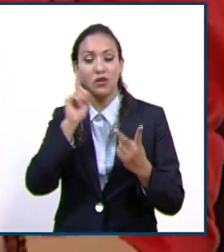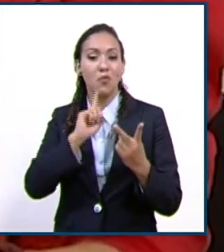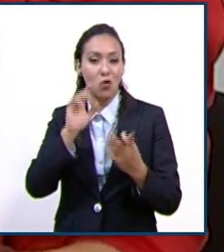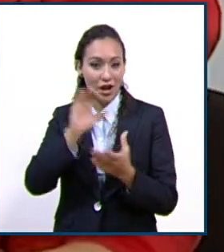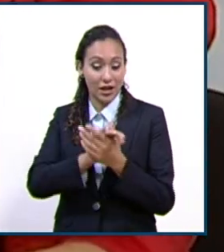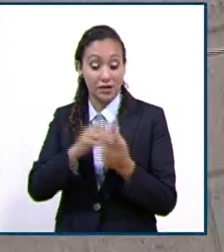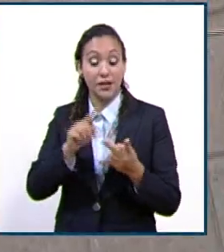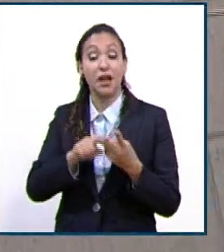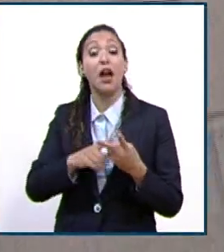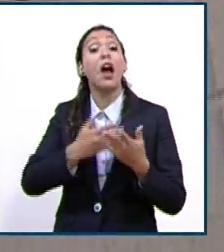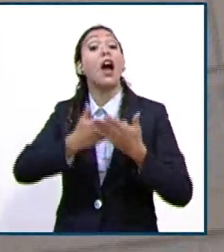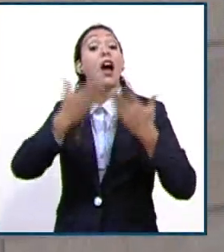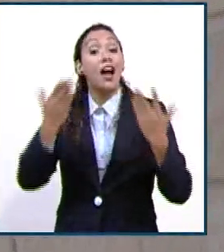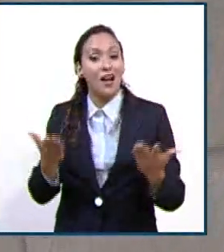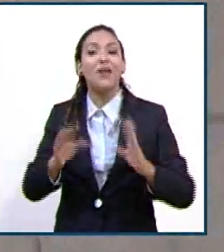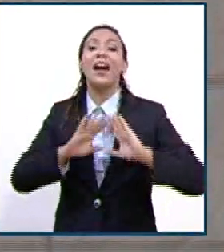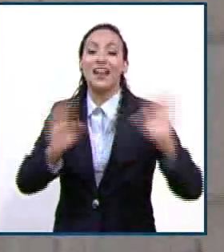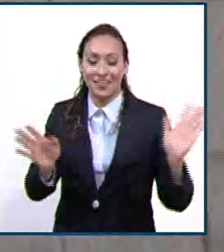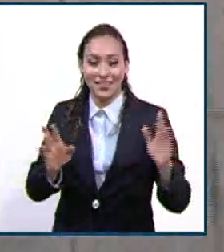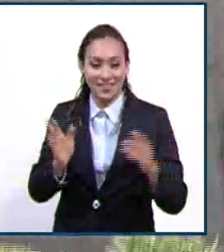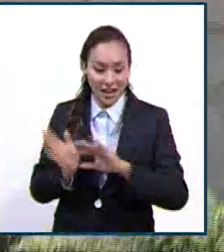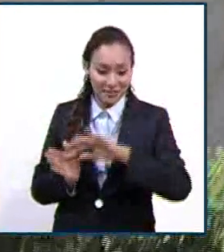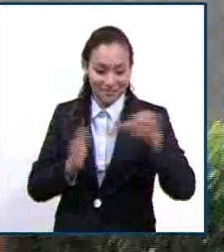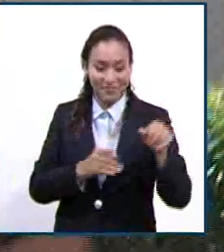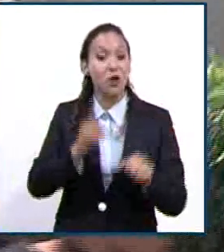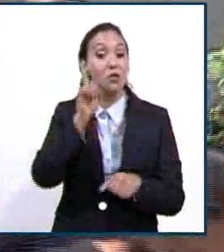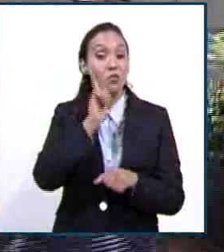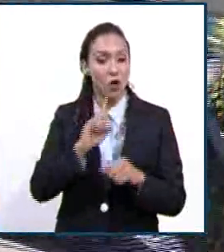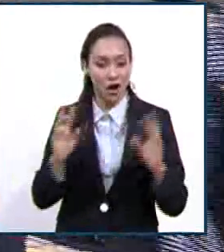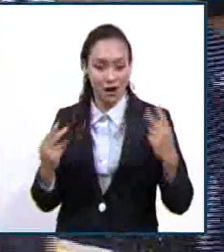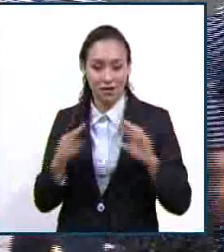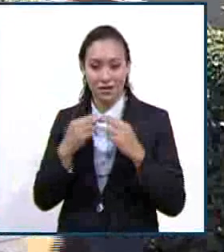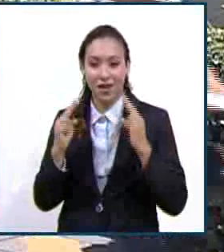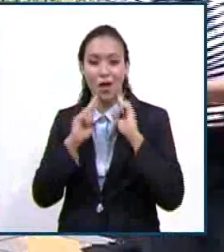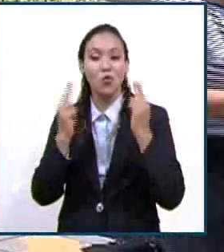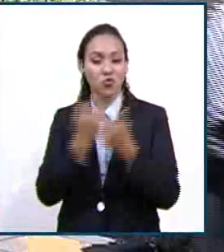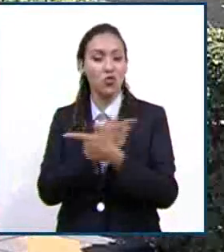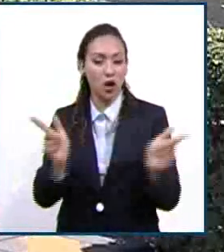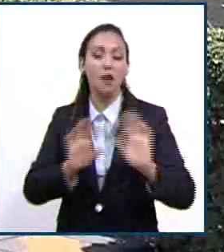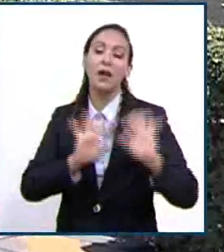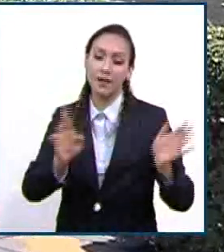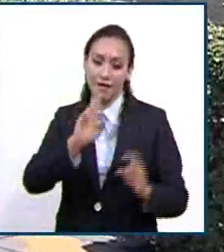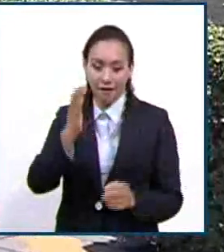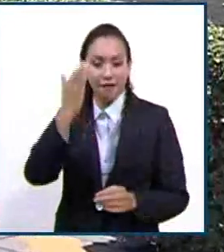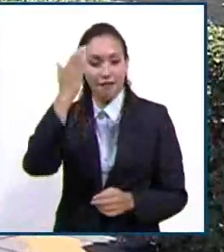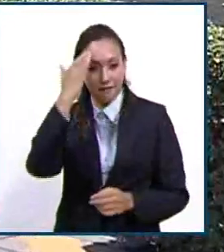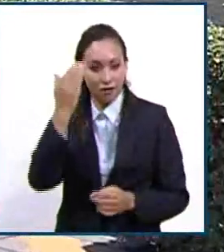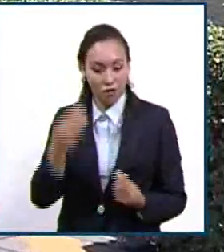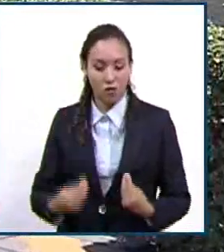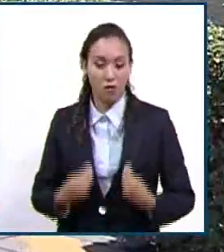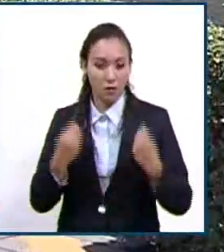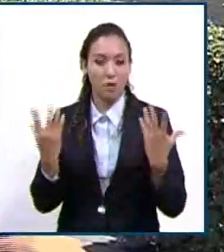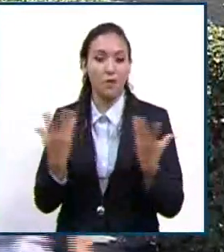Lo anterior, dijo, se ha logrado a través de diversas sentencias del máximo tribunal que ha interpretado el alcance del artículo